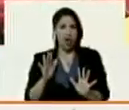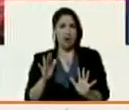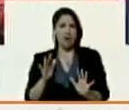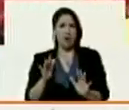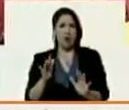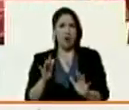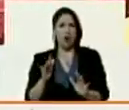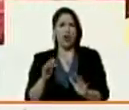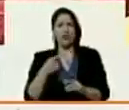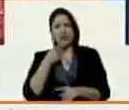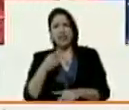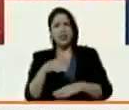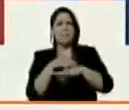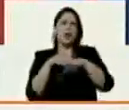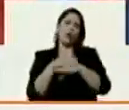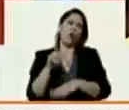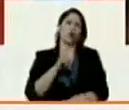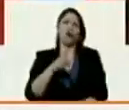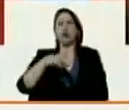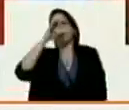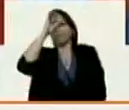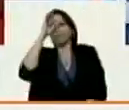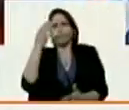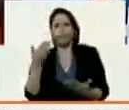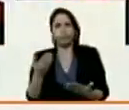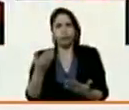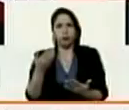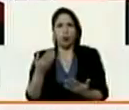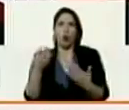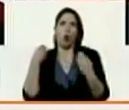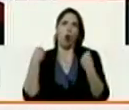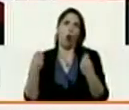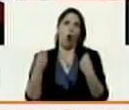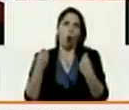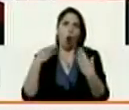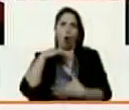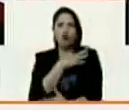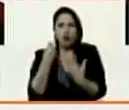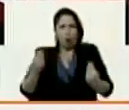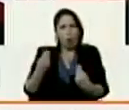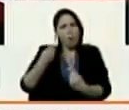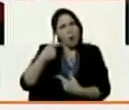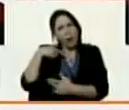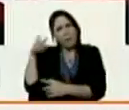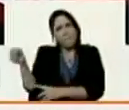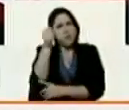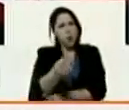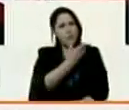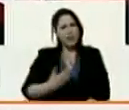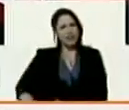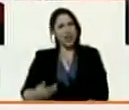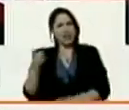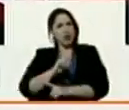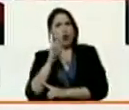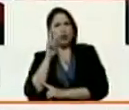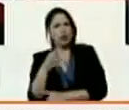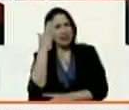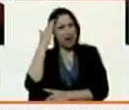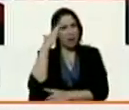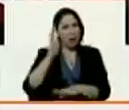dice perdón, no nos dimos cuenta. Carajo, ¿y cómo vas a poner un presidente que no se dé cuenta de lo que está sucediendo con el pueblo?